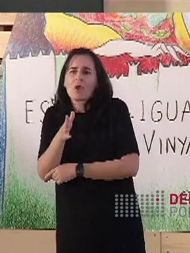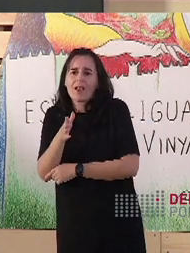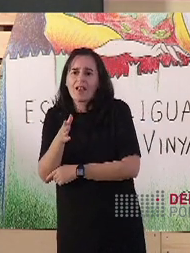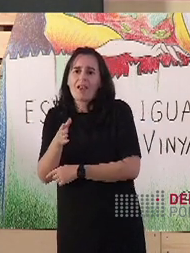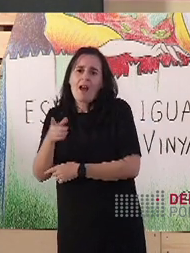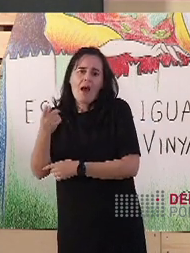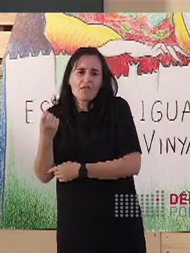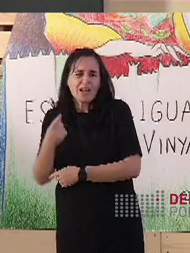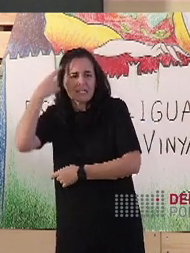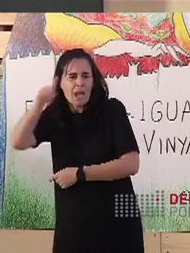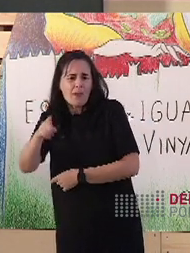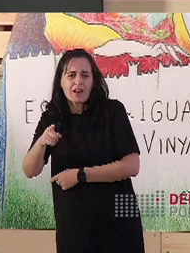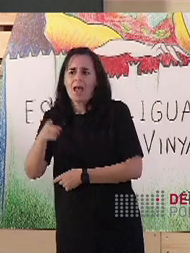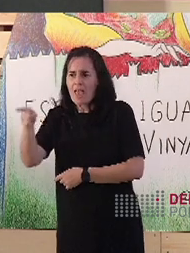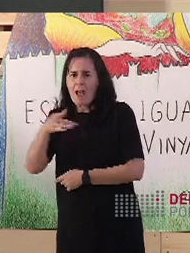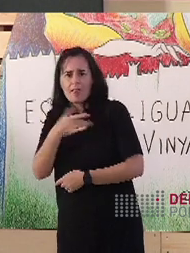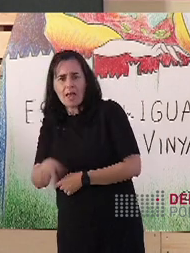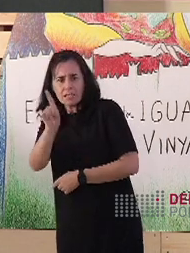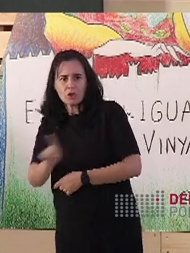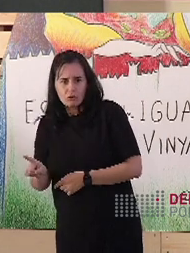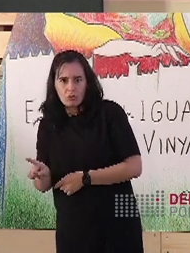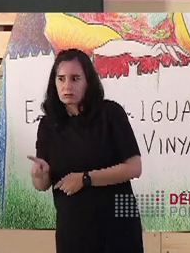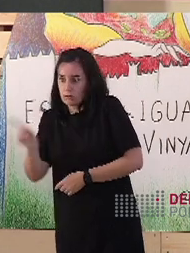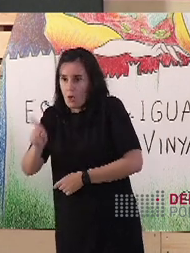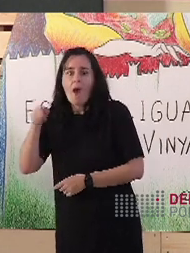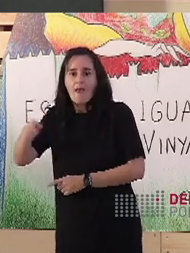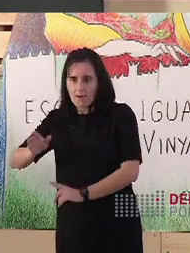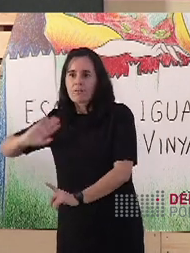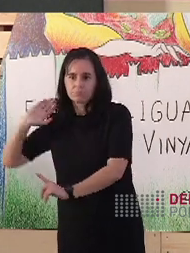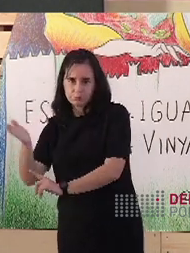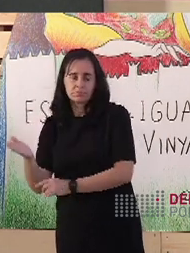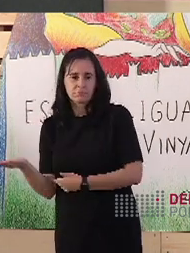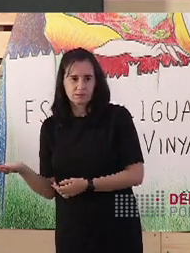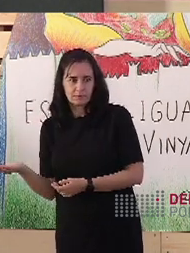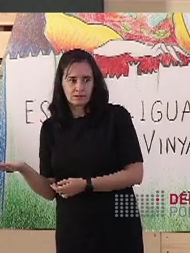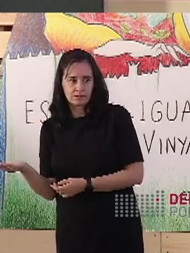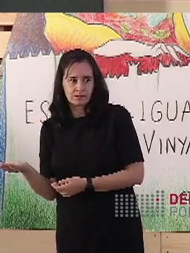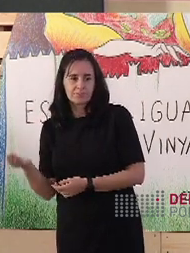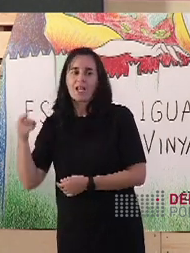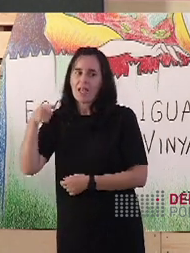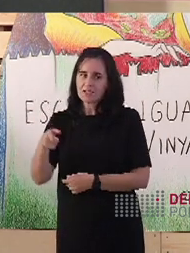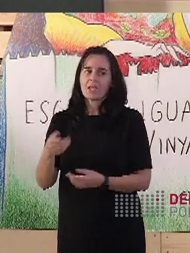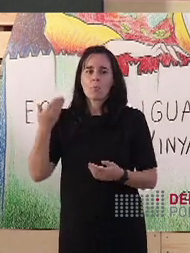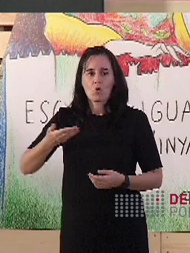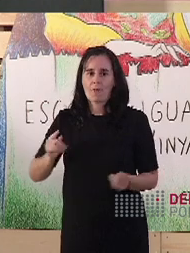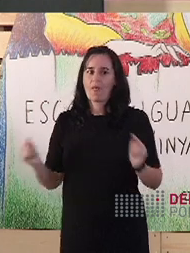ser explotadas? Son explotadas. Había que resituar el debate. Así que nosotras lo